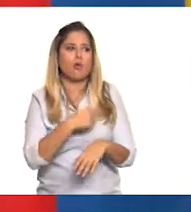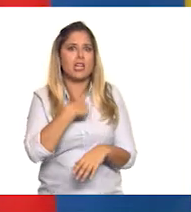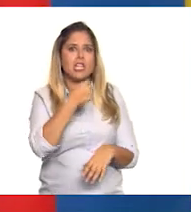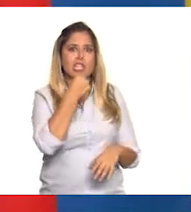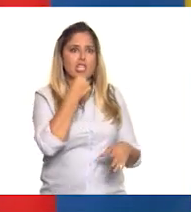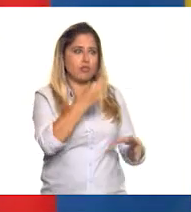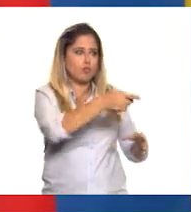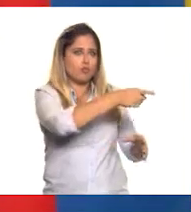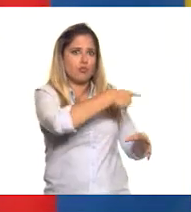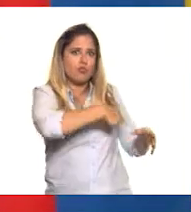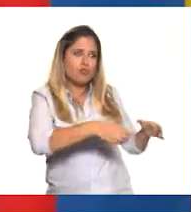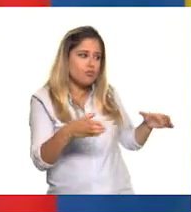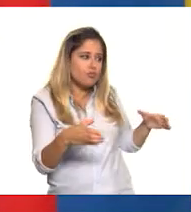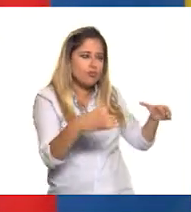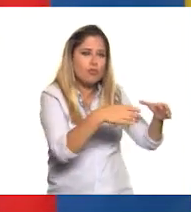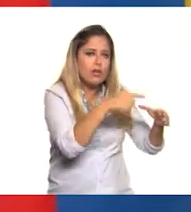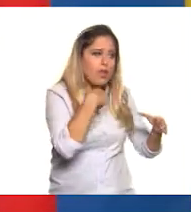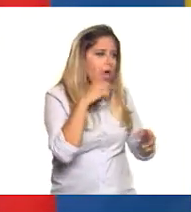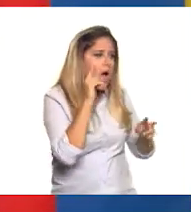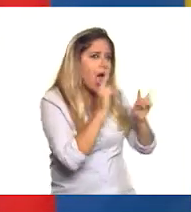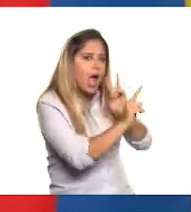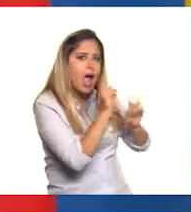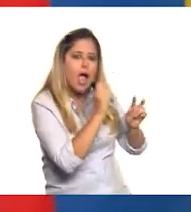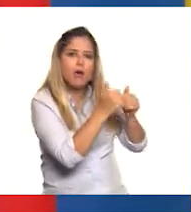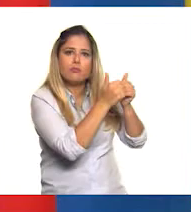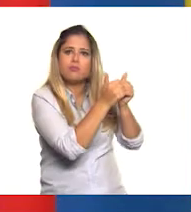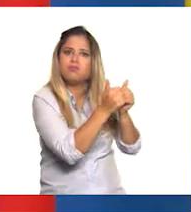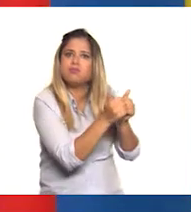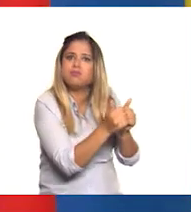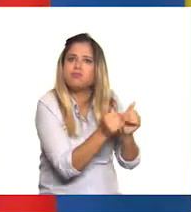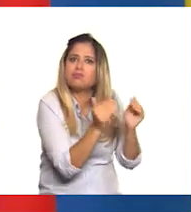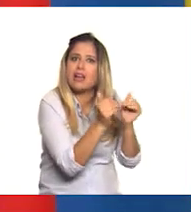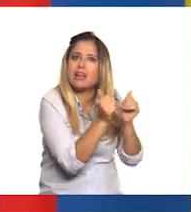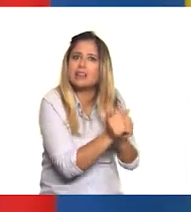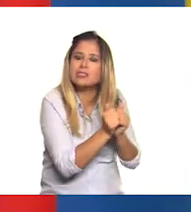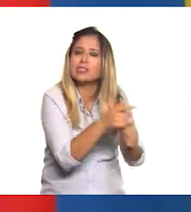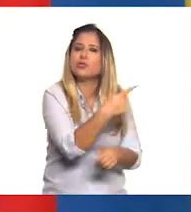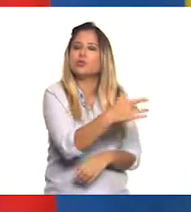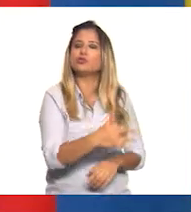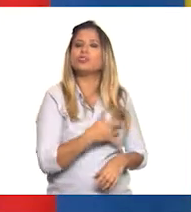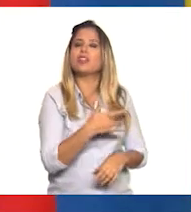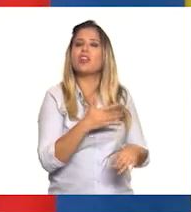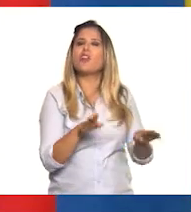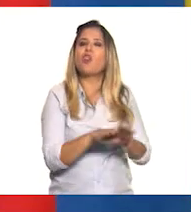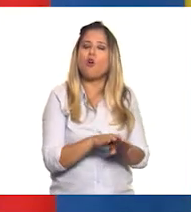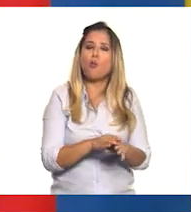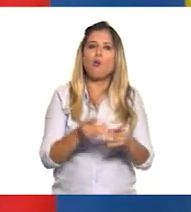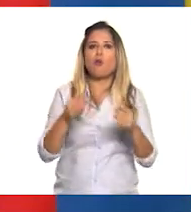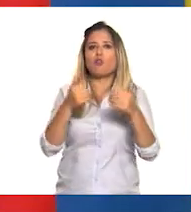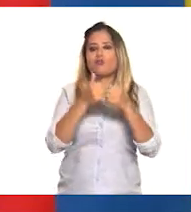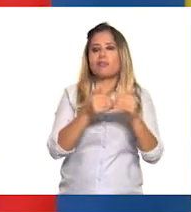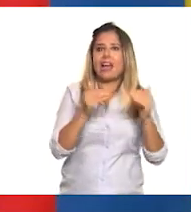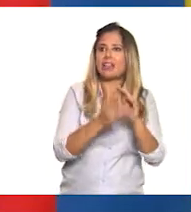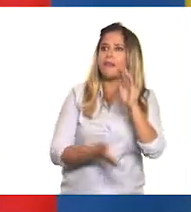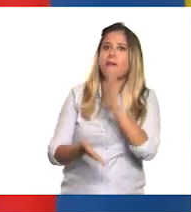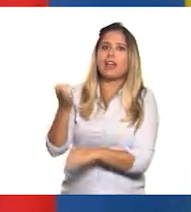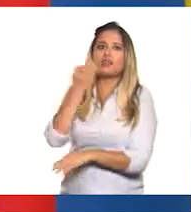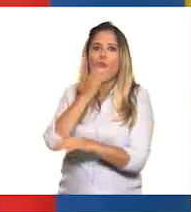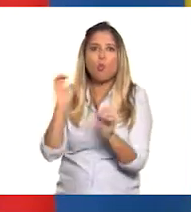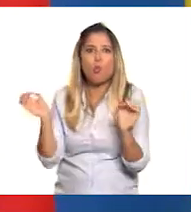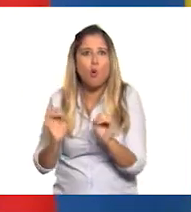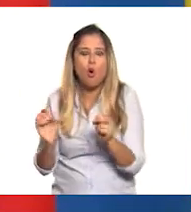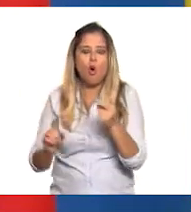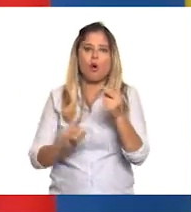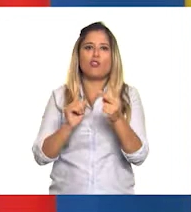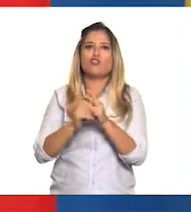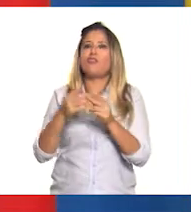de la suya han vivido el confinamiento en diferentes aspectos de su vida. No ir a la escuela, pasar más tiempo en casa, no convivir con otros